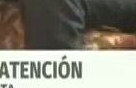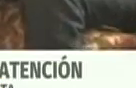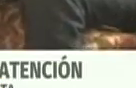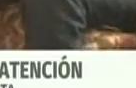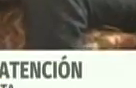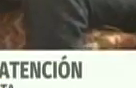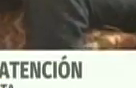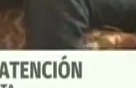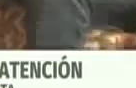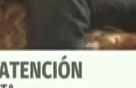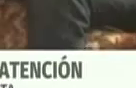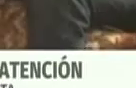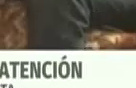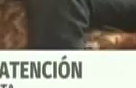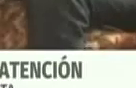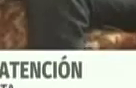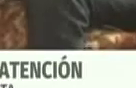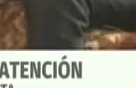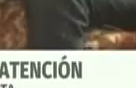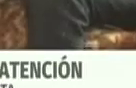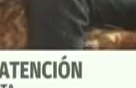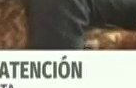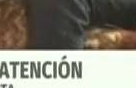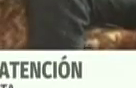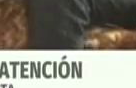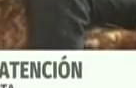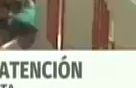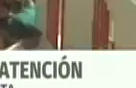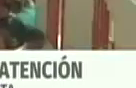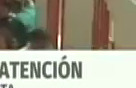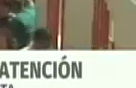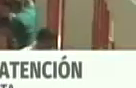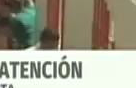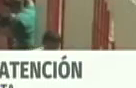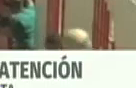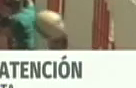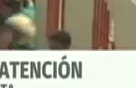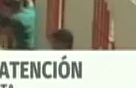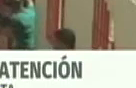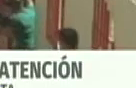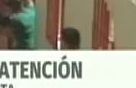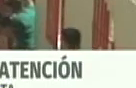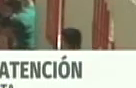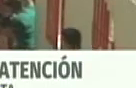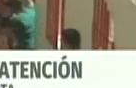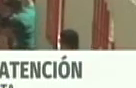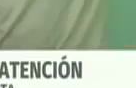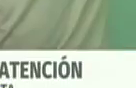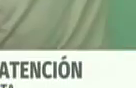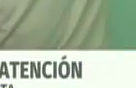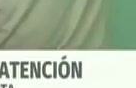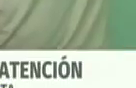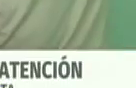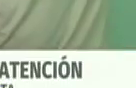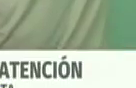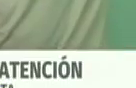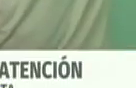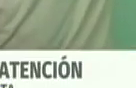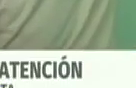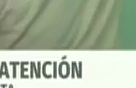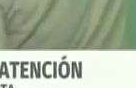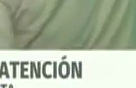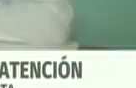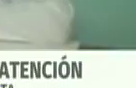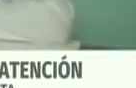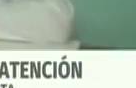útiles personales, de aseo personal. Aquí estamos un solo gobierno trabajando mancomunadamente con este ejército